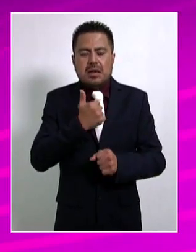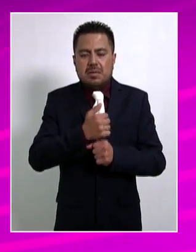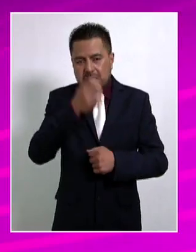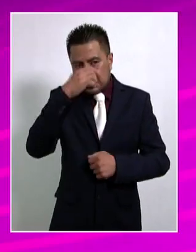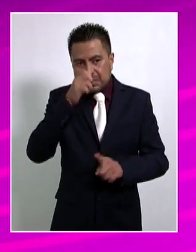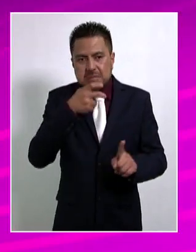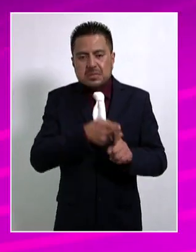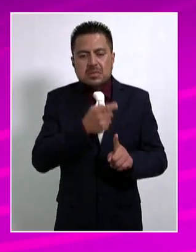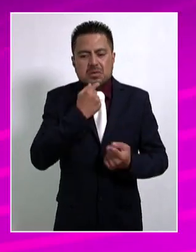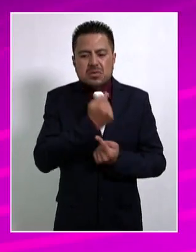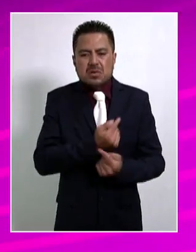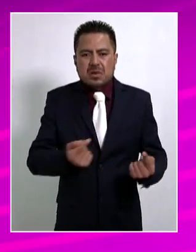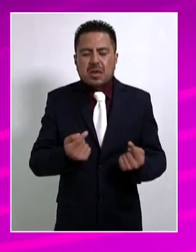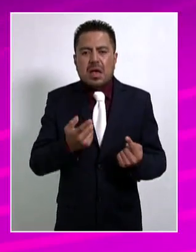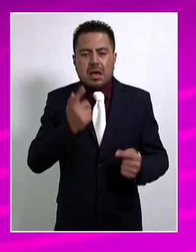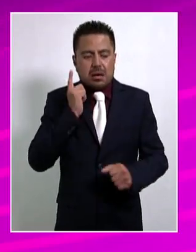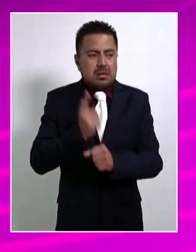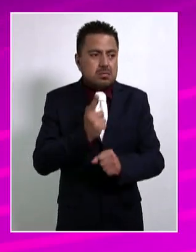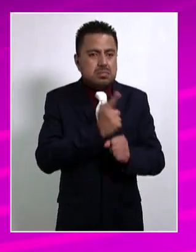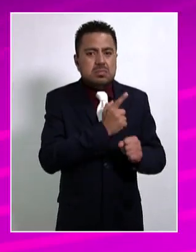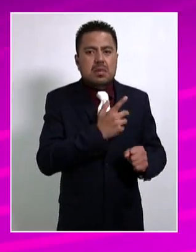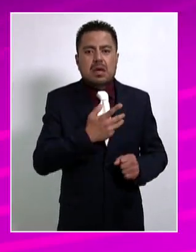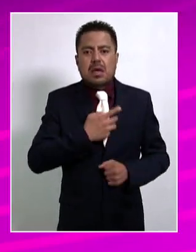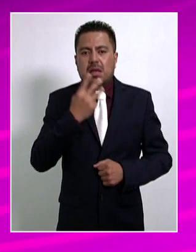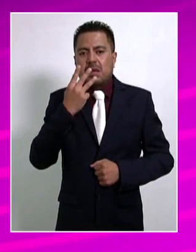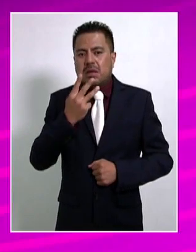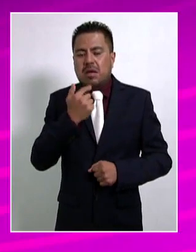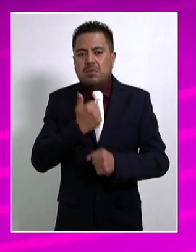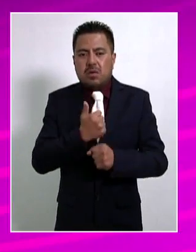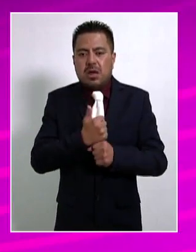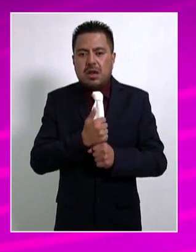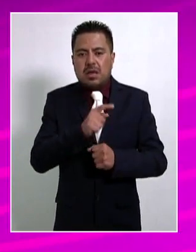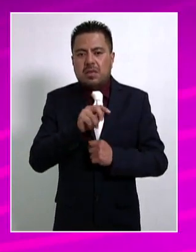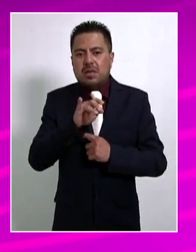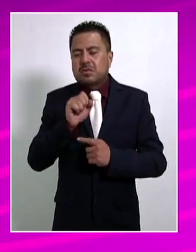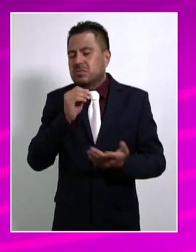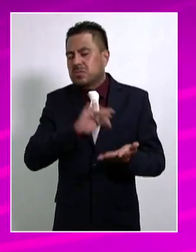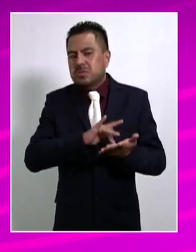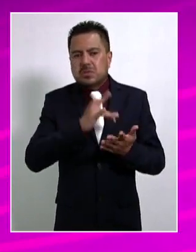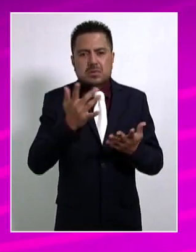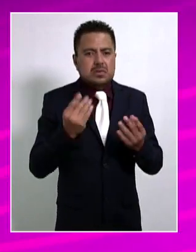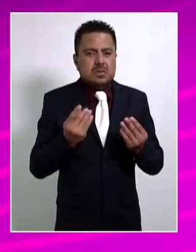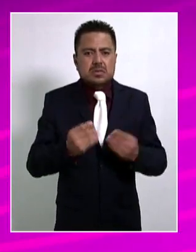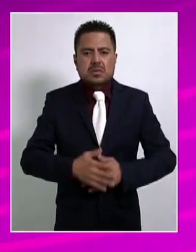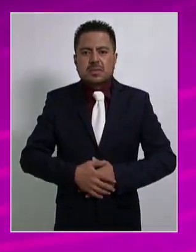es la experiencia de una niña que descubre que tiene una abuela trans. Muchísimas gracias.